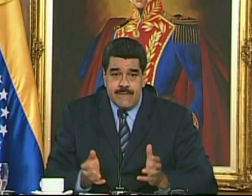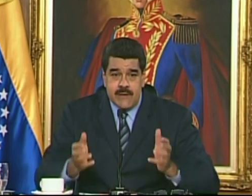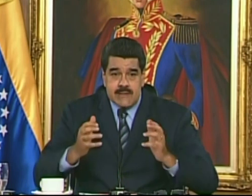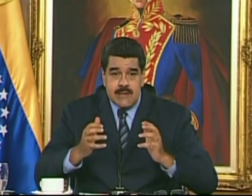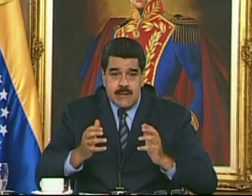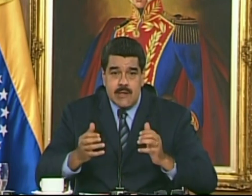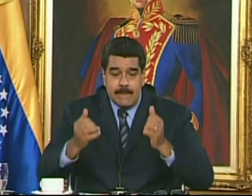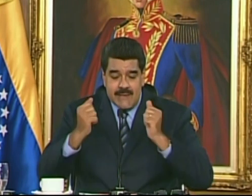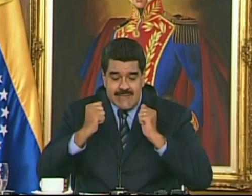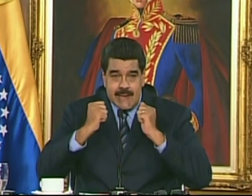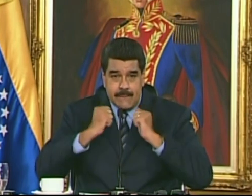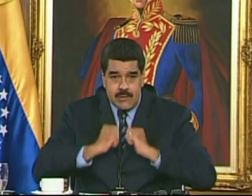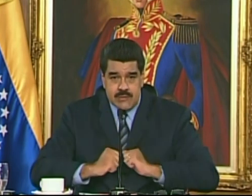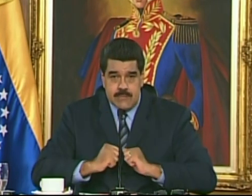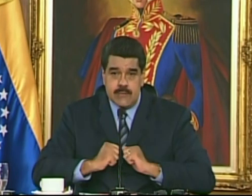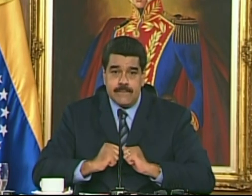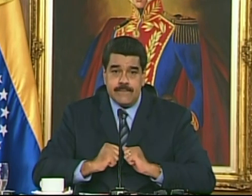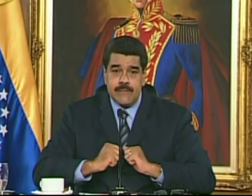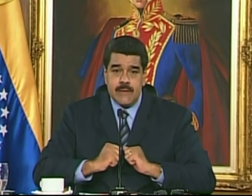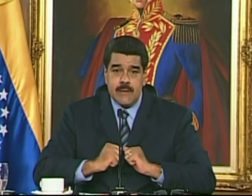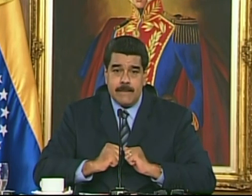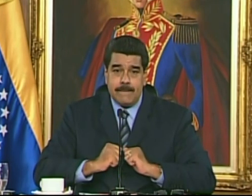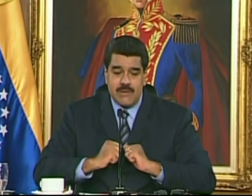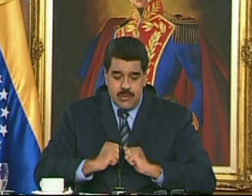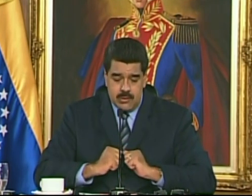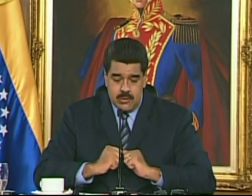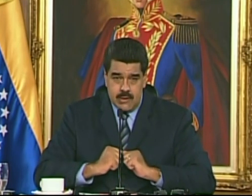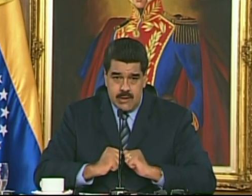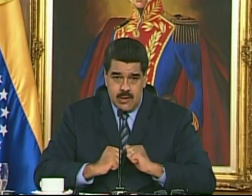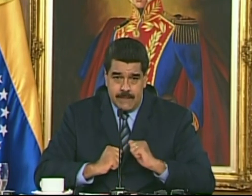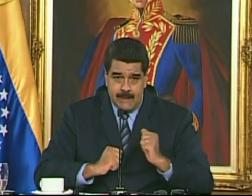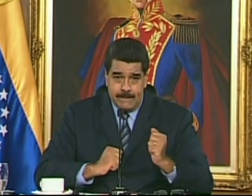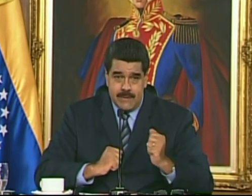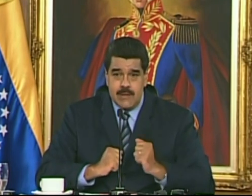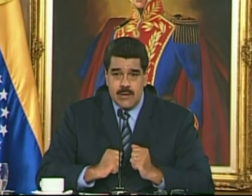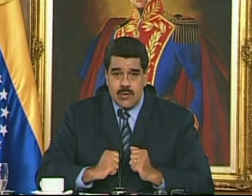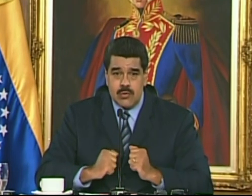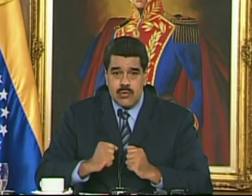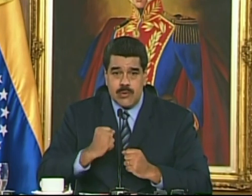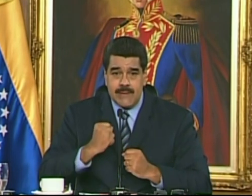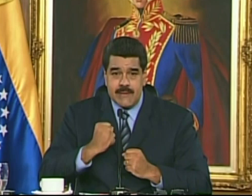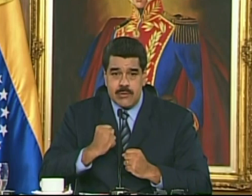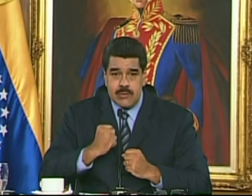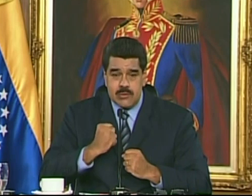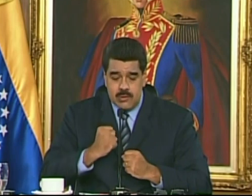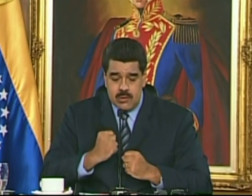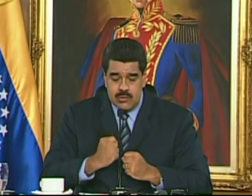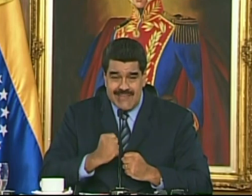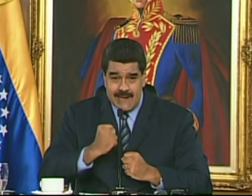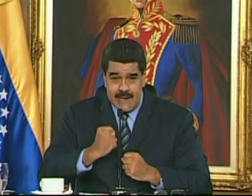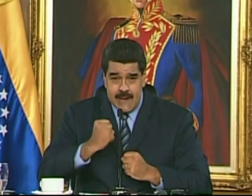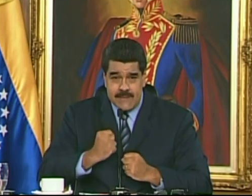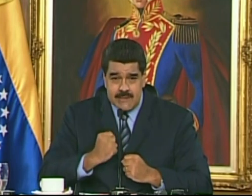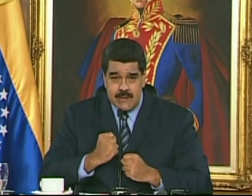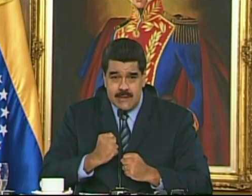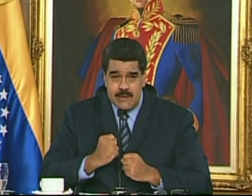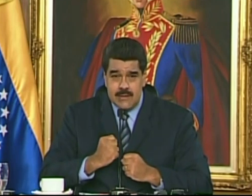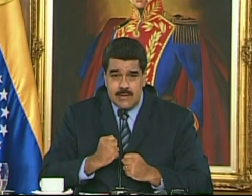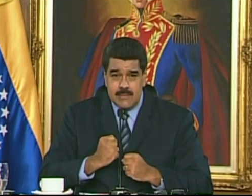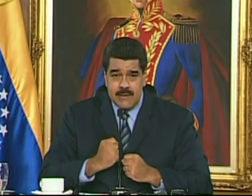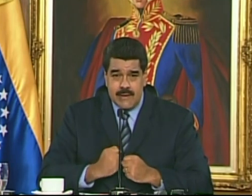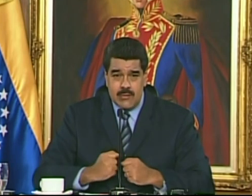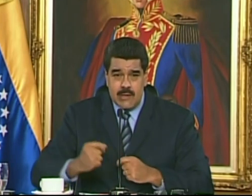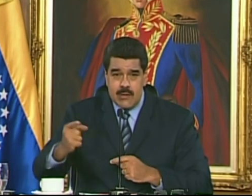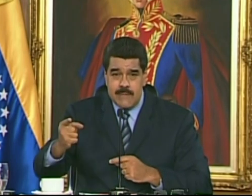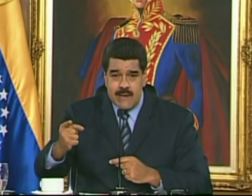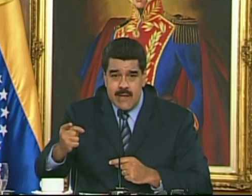reagrupar la fuerza, de los países, que producimos, petróleo, en la OPEP, con nuestro patrimonio, histórico, y nuestra gran capacidad,